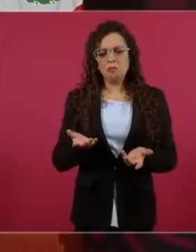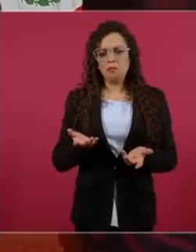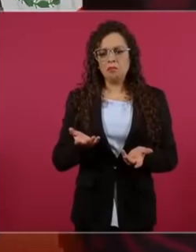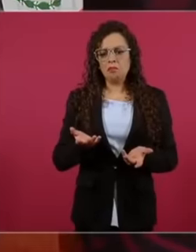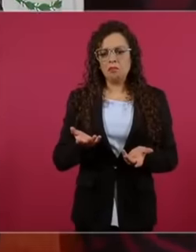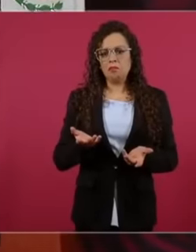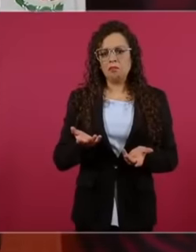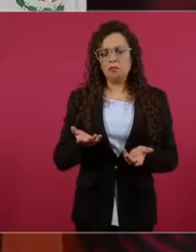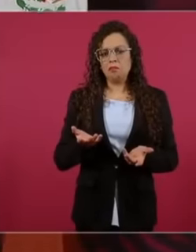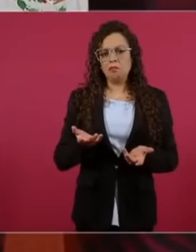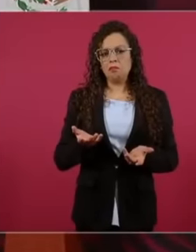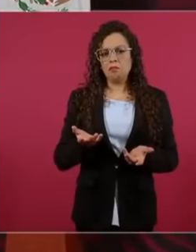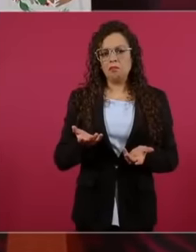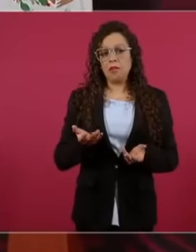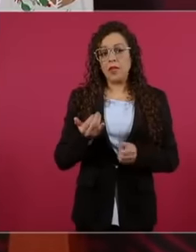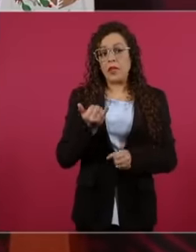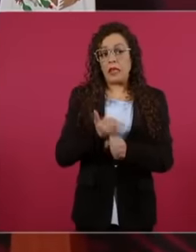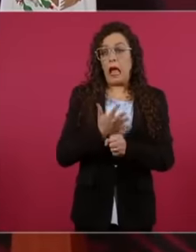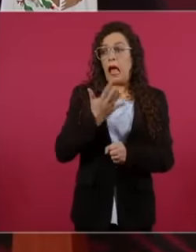pretextos, ¿no?